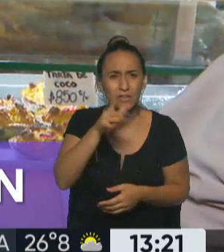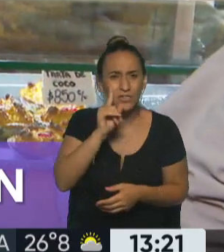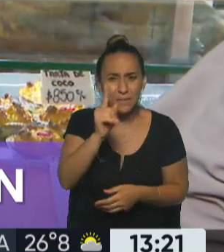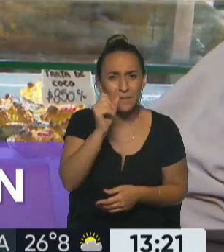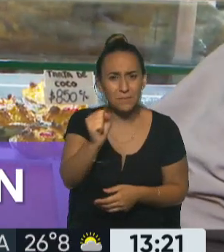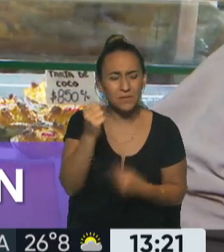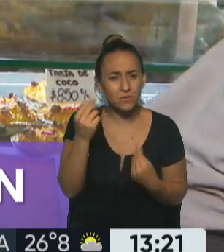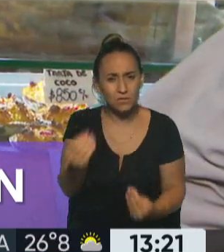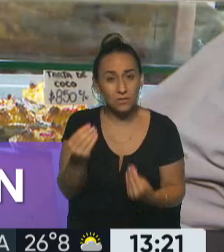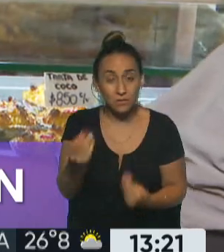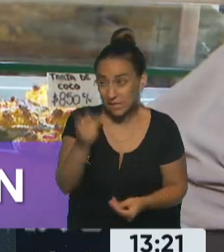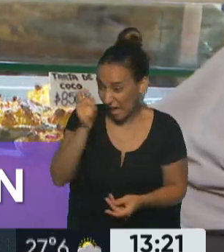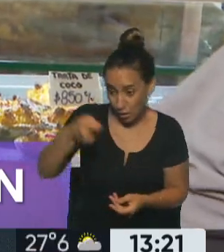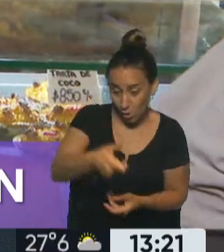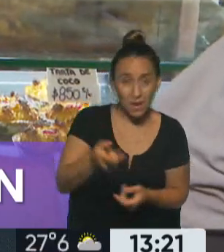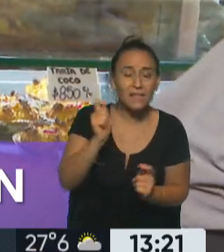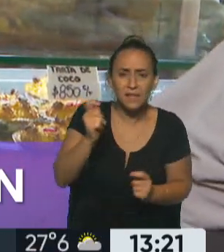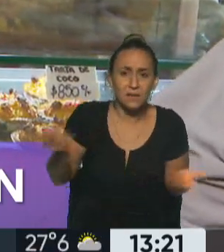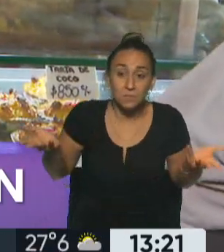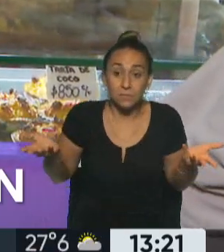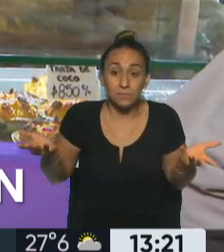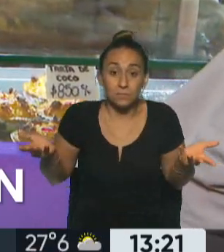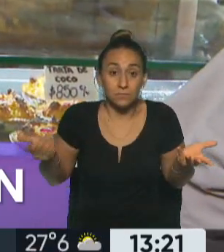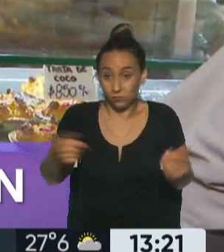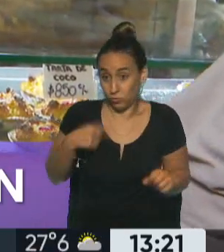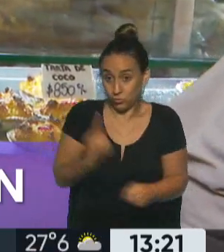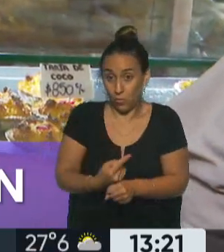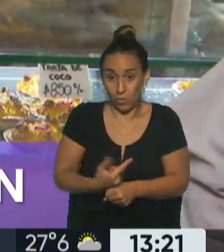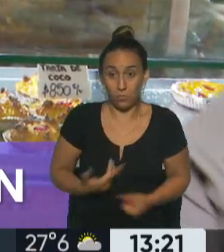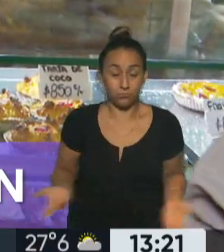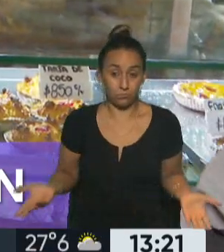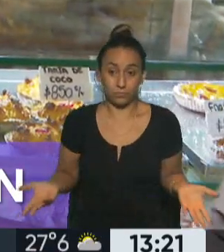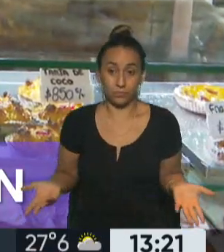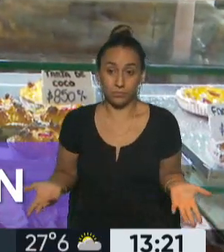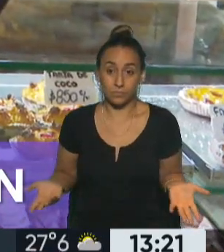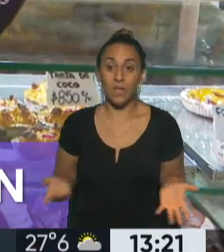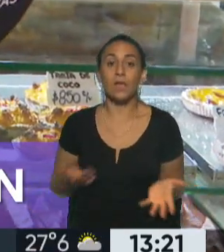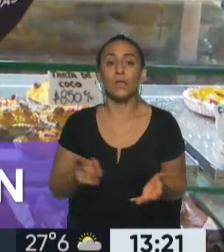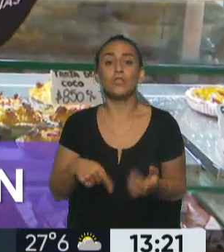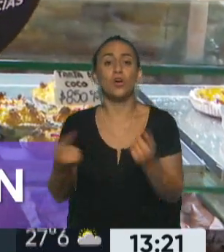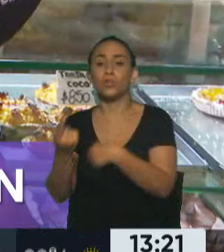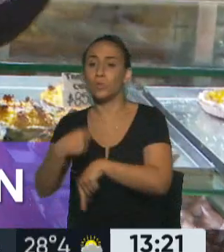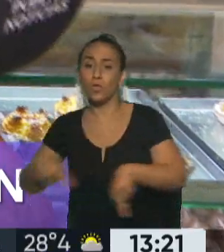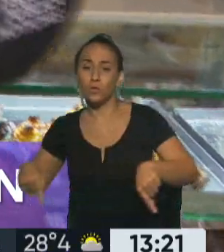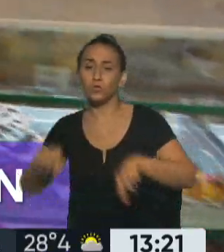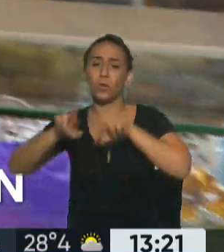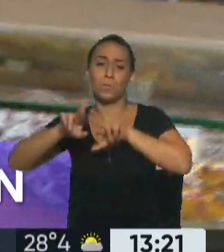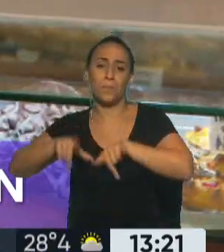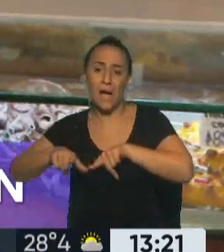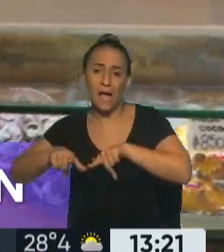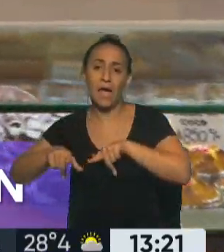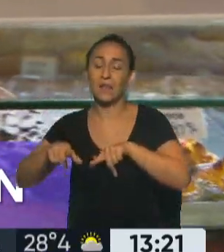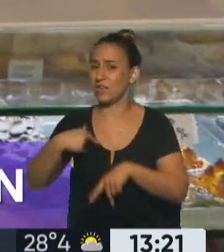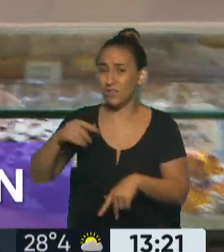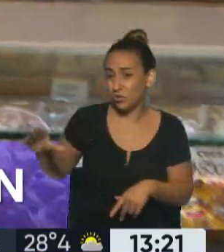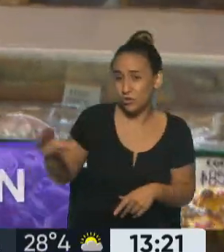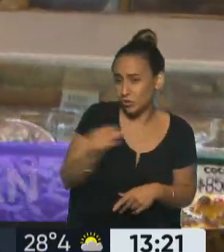pesos para comprar un pan dulce quién yo no puedo comprarlo y respecto de otros productos el pan eho todo